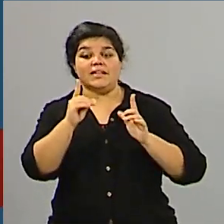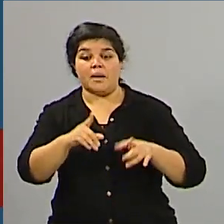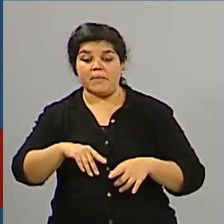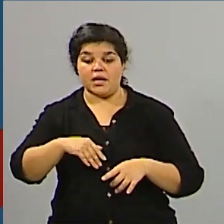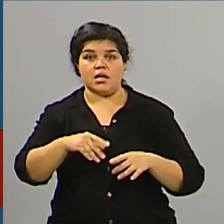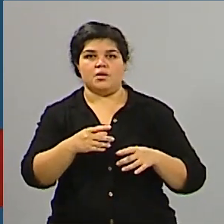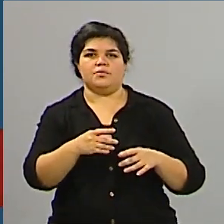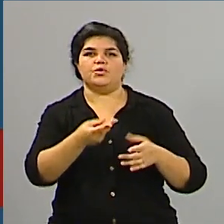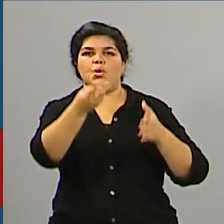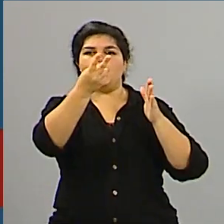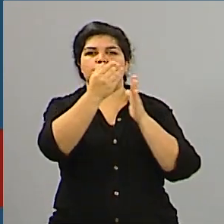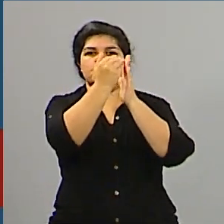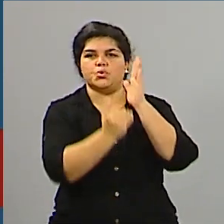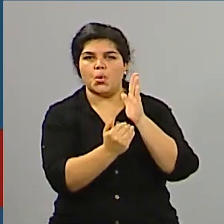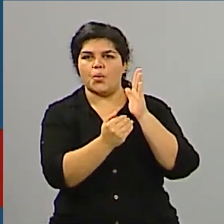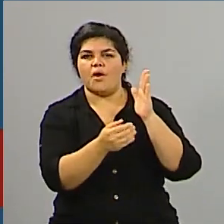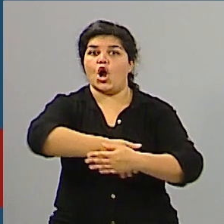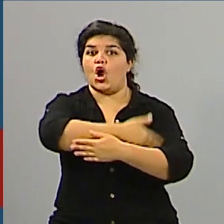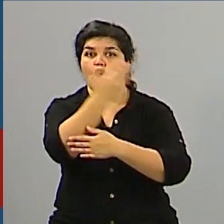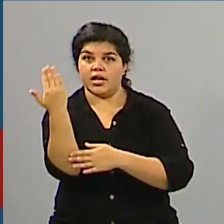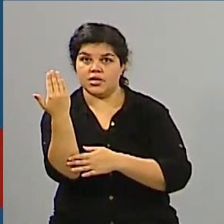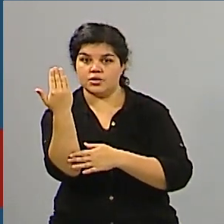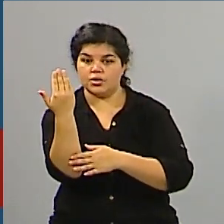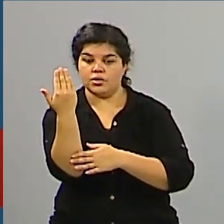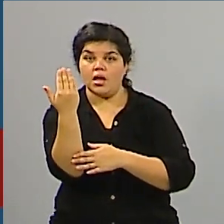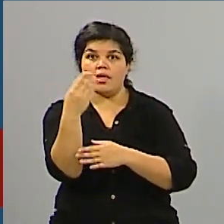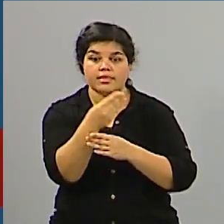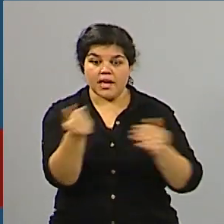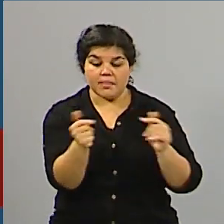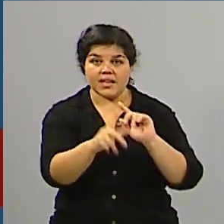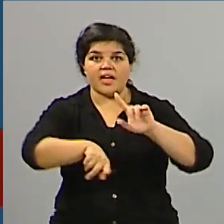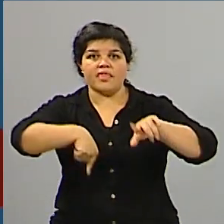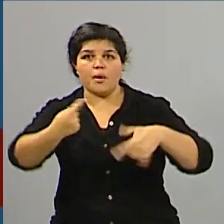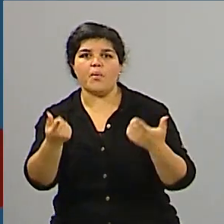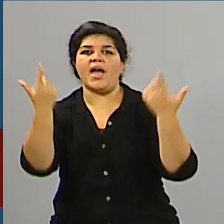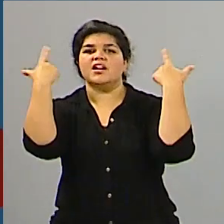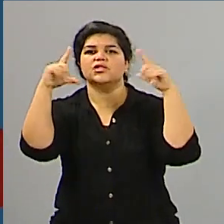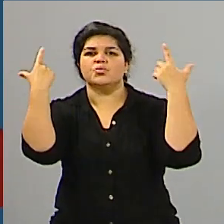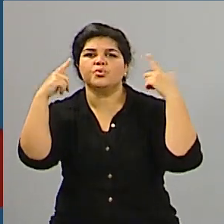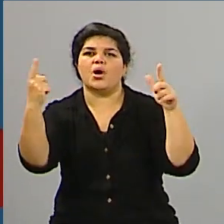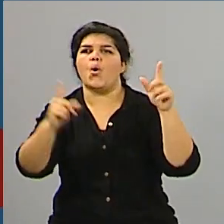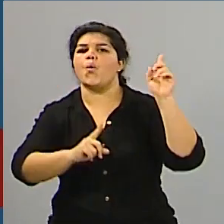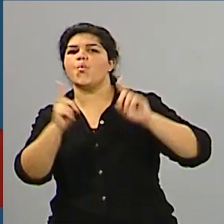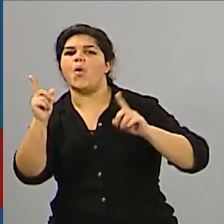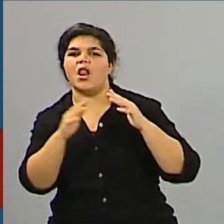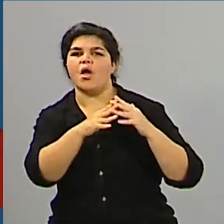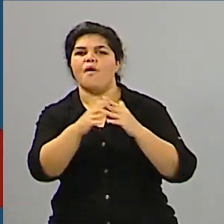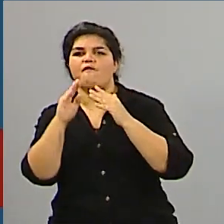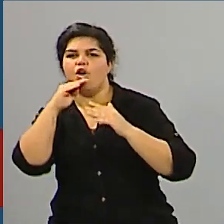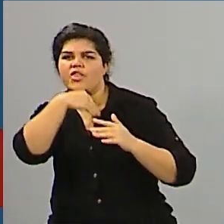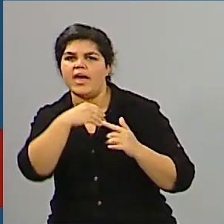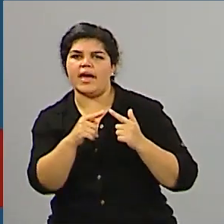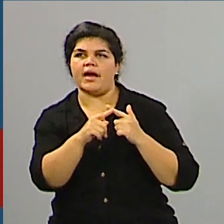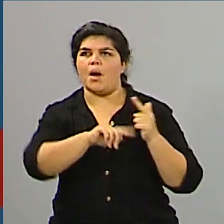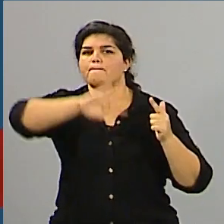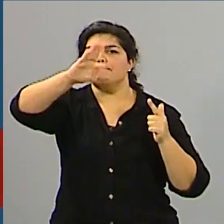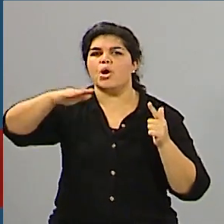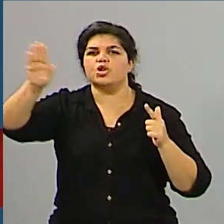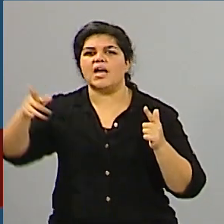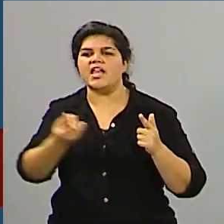sus problemas, sus inconvenientes, de gente que abusó de ciertas flexibilidades,